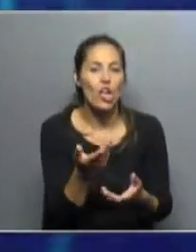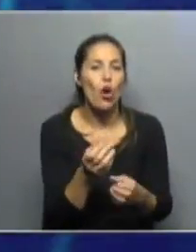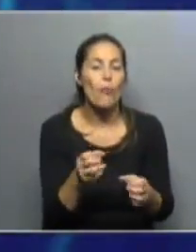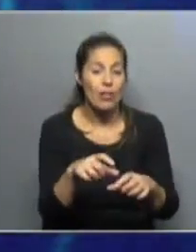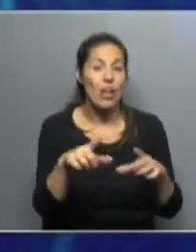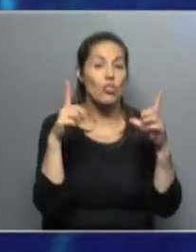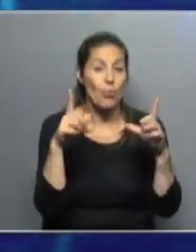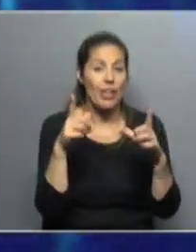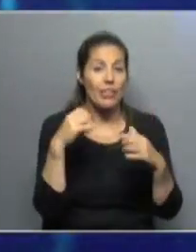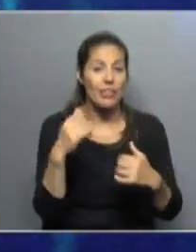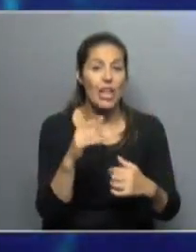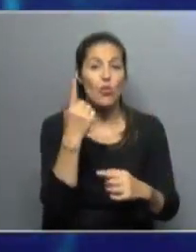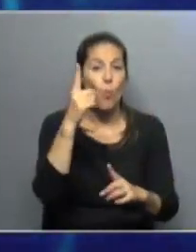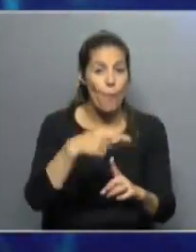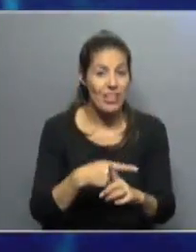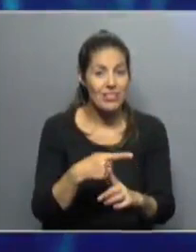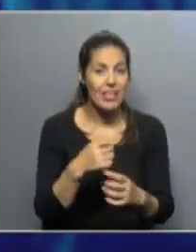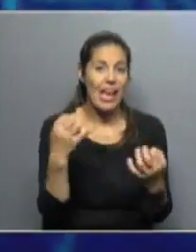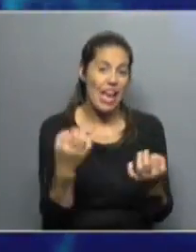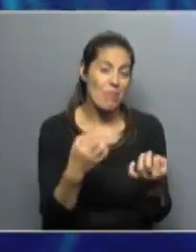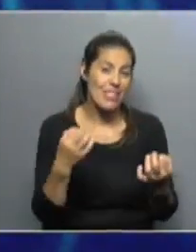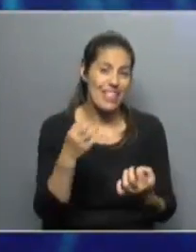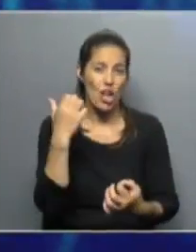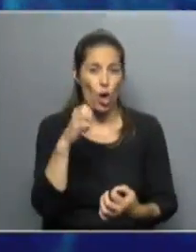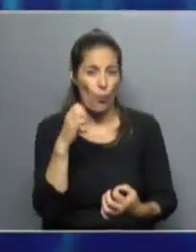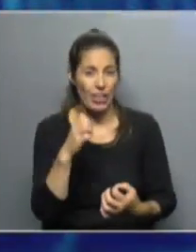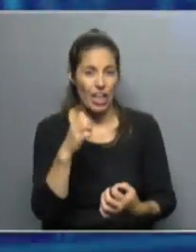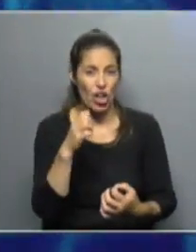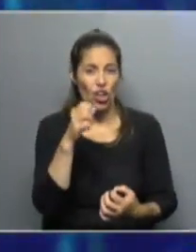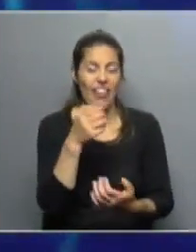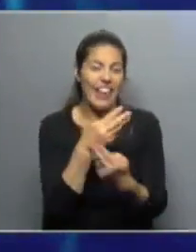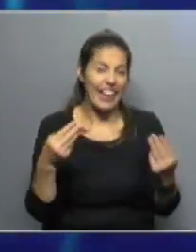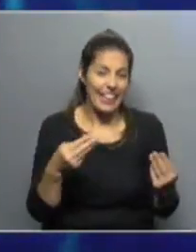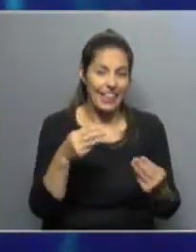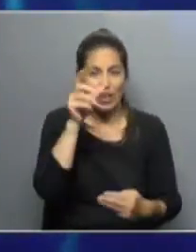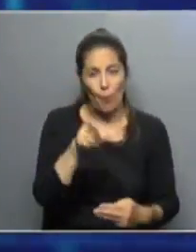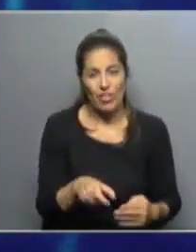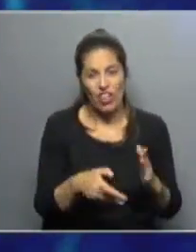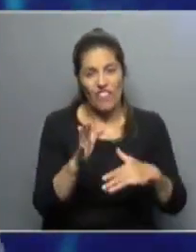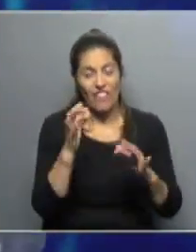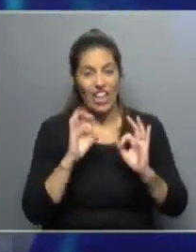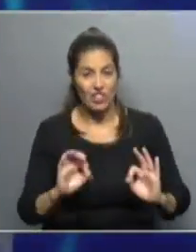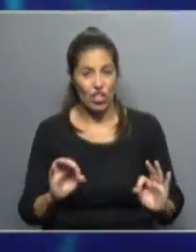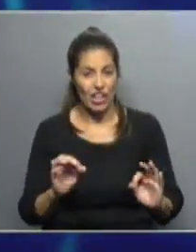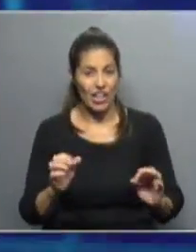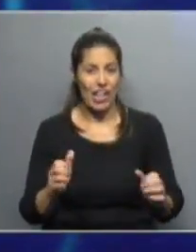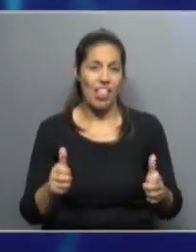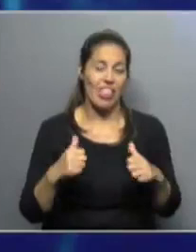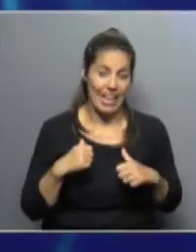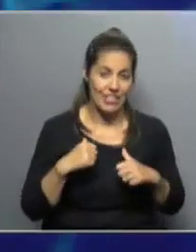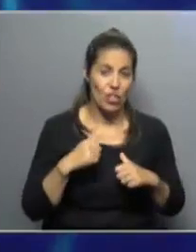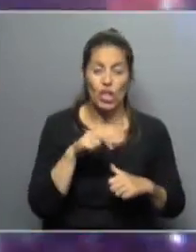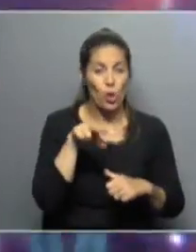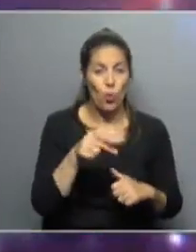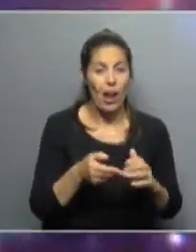asombra mucho que en un mes tan especial como enero, que generalmente la gente acostumbra a vacacionar o descansar, hay un público que va al